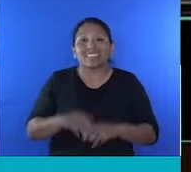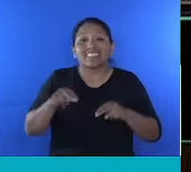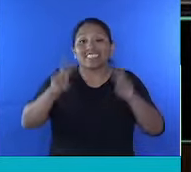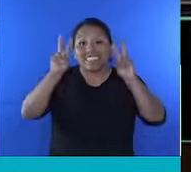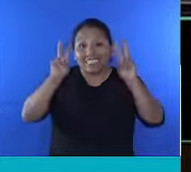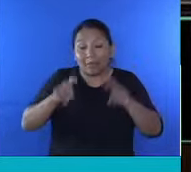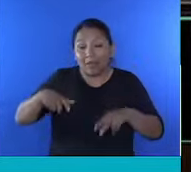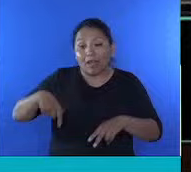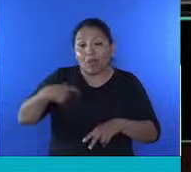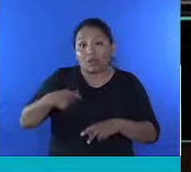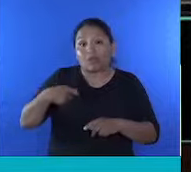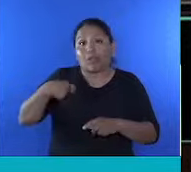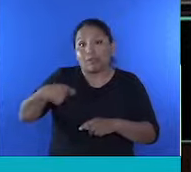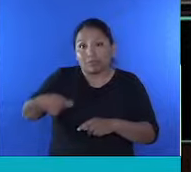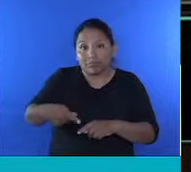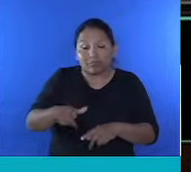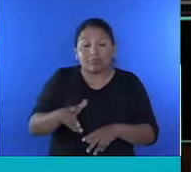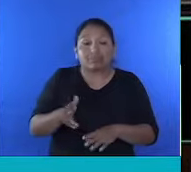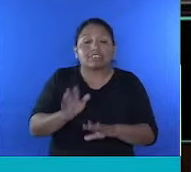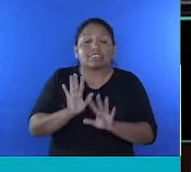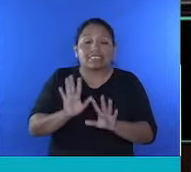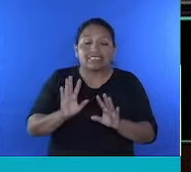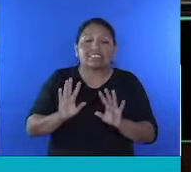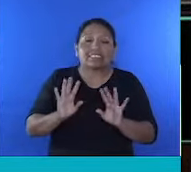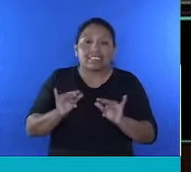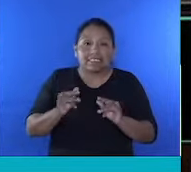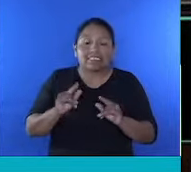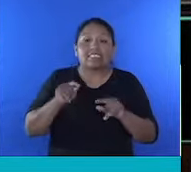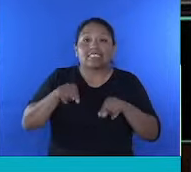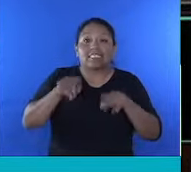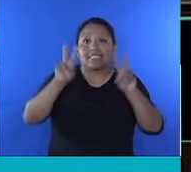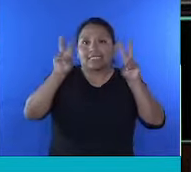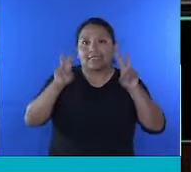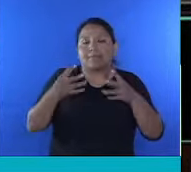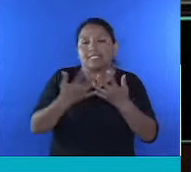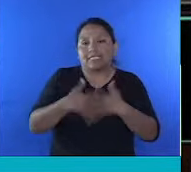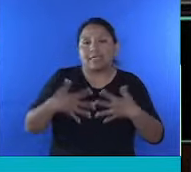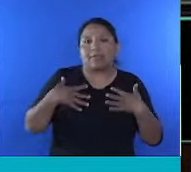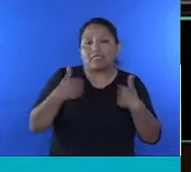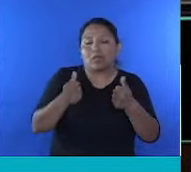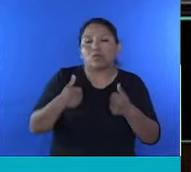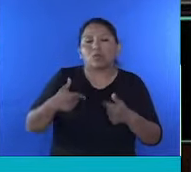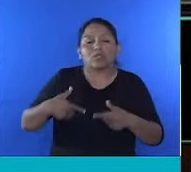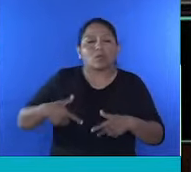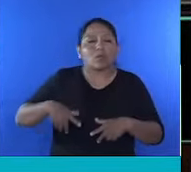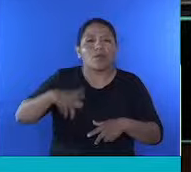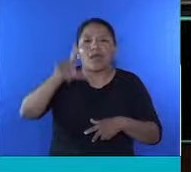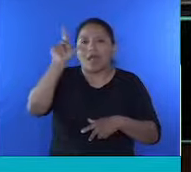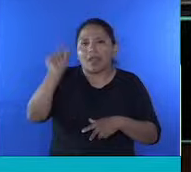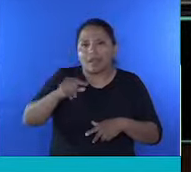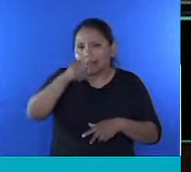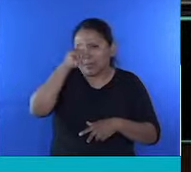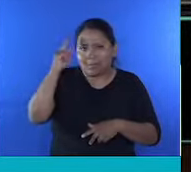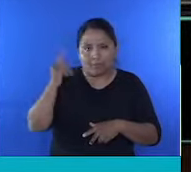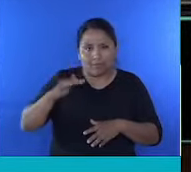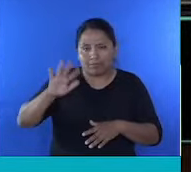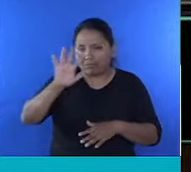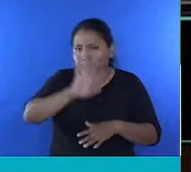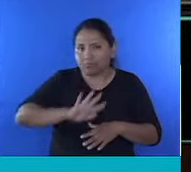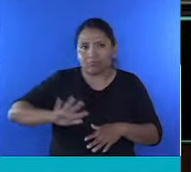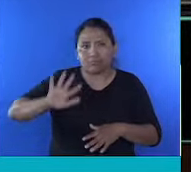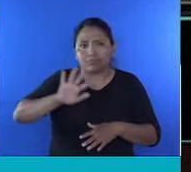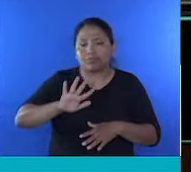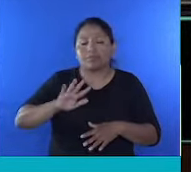las prepagas está resintiendo el sistema de salud a nivel nacional y